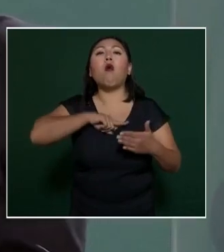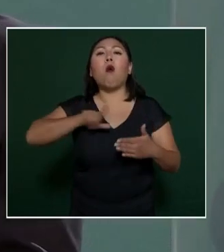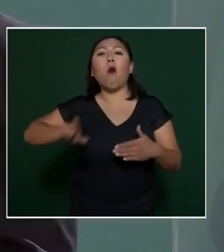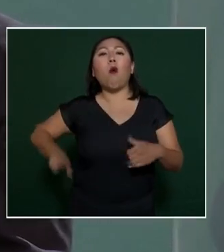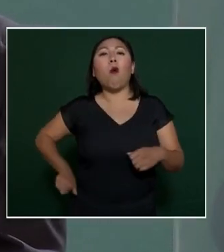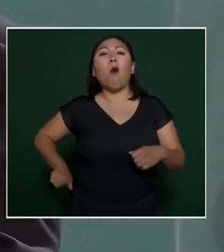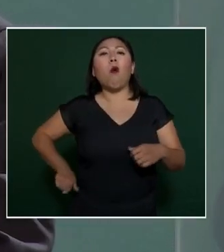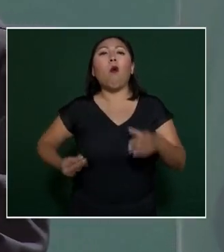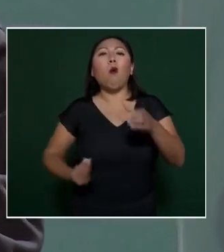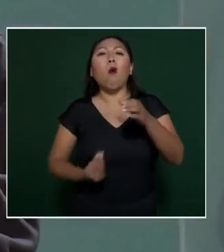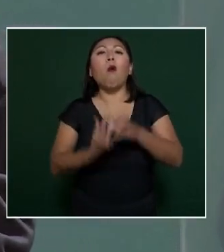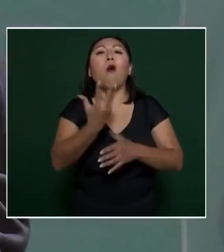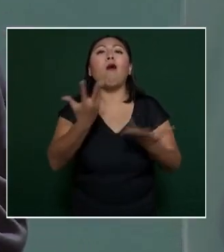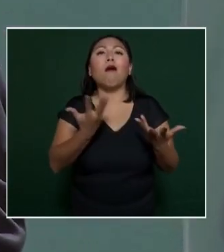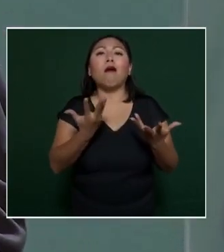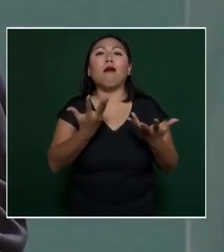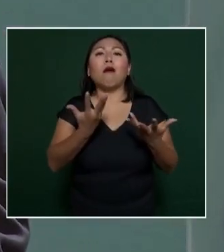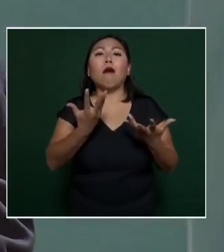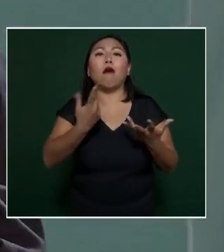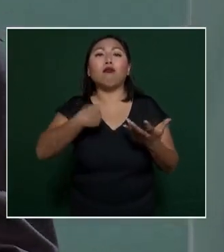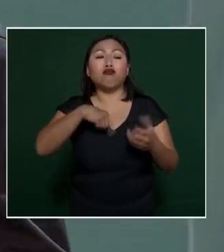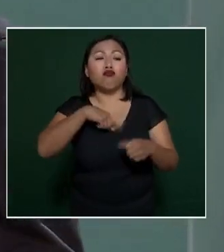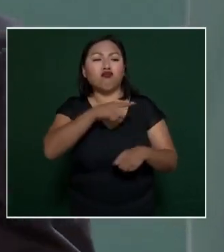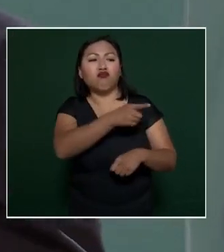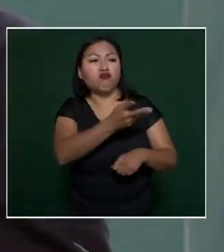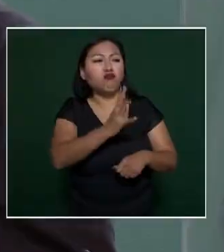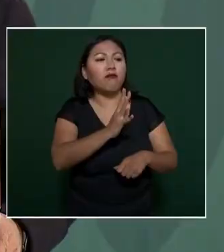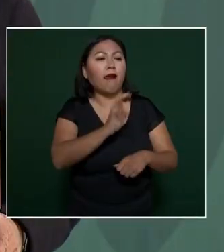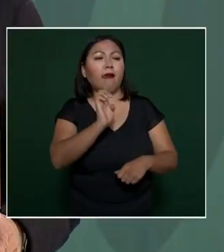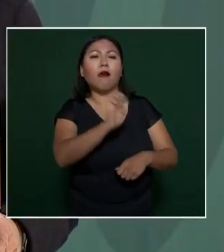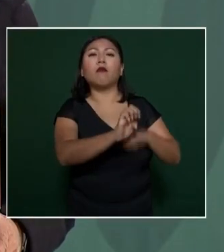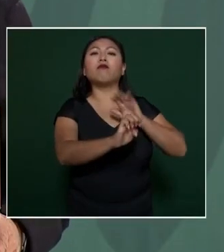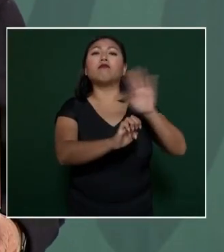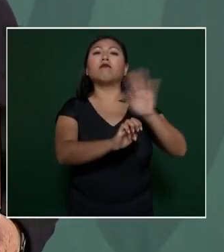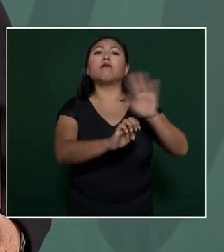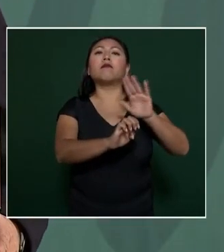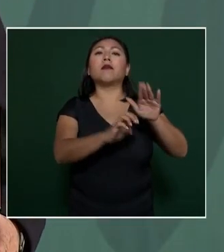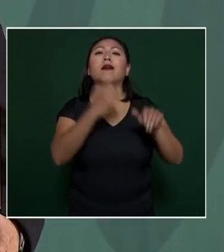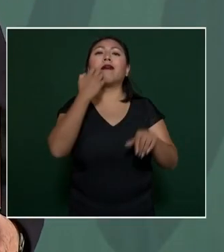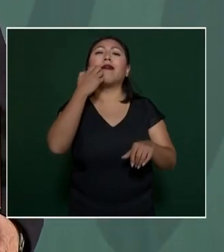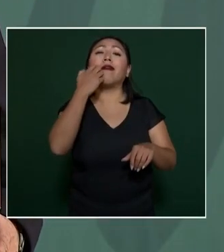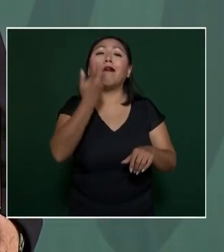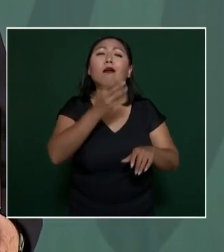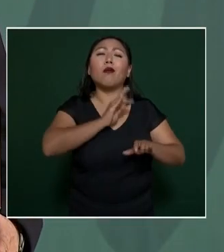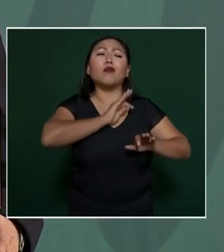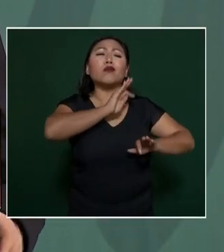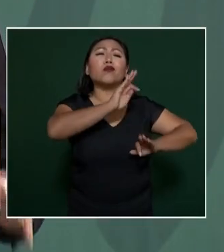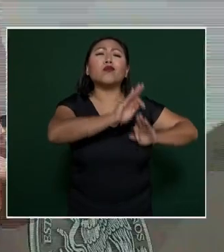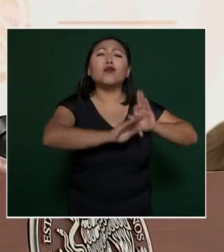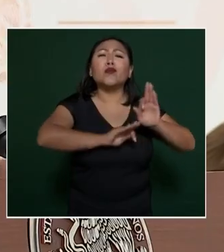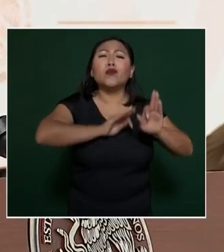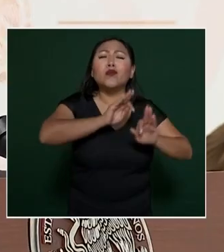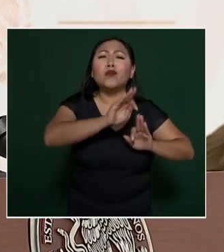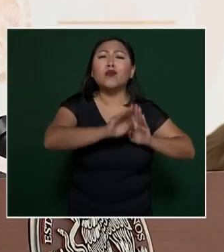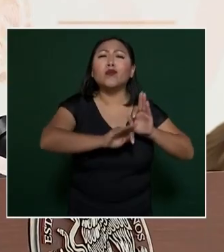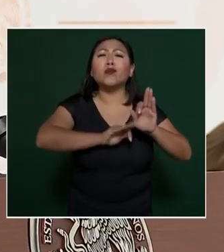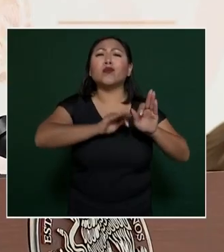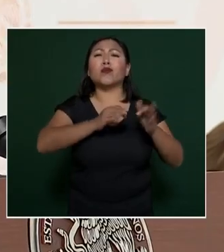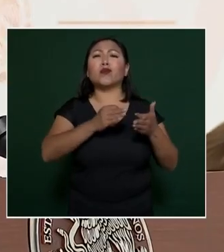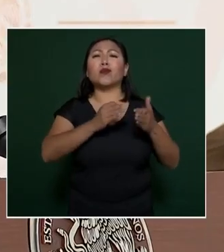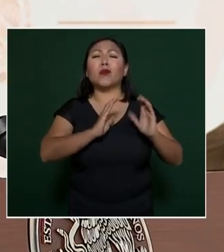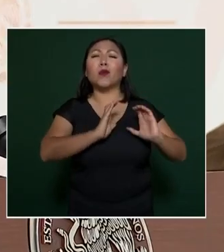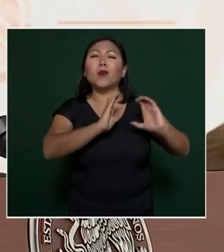traicionar vamos a continuar trabajando En beneficio de todos y con